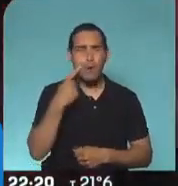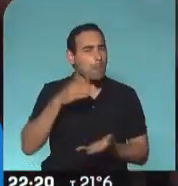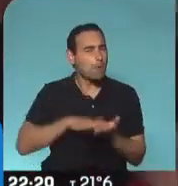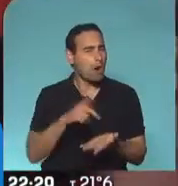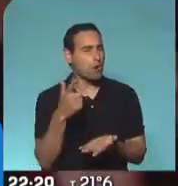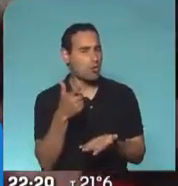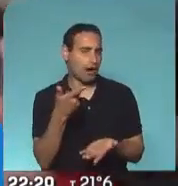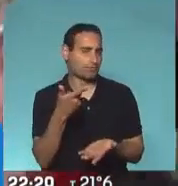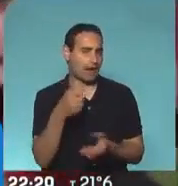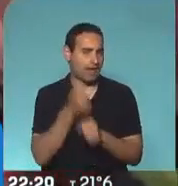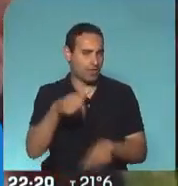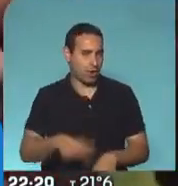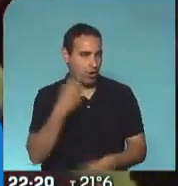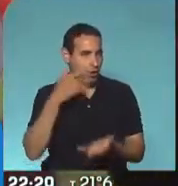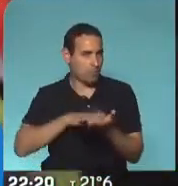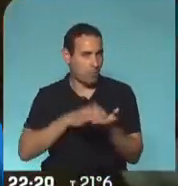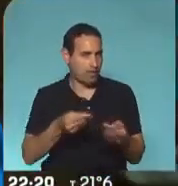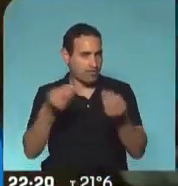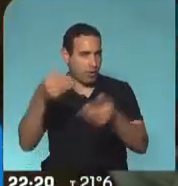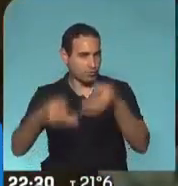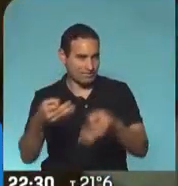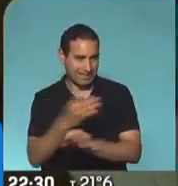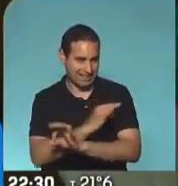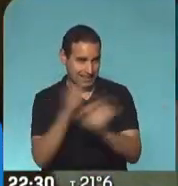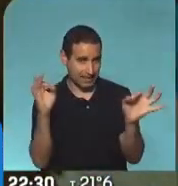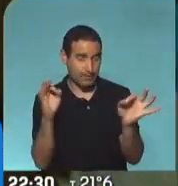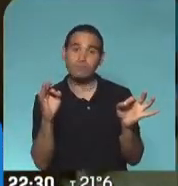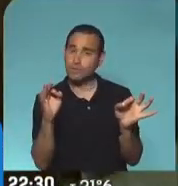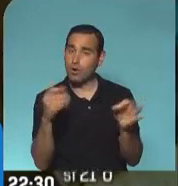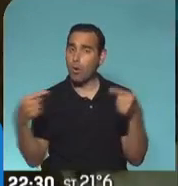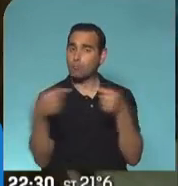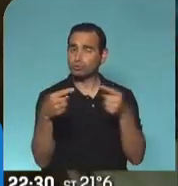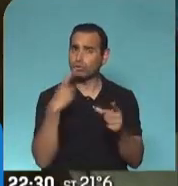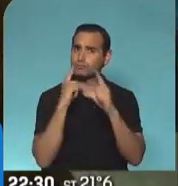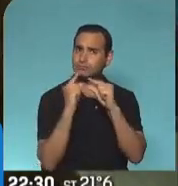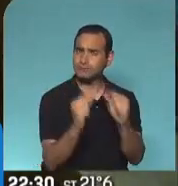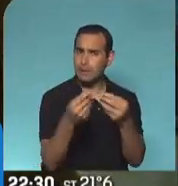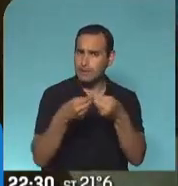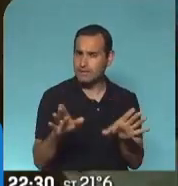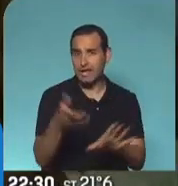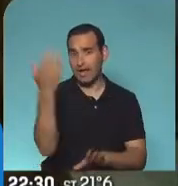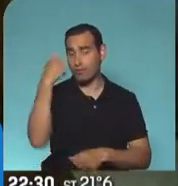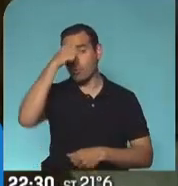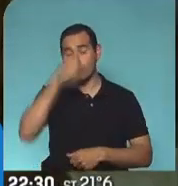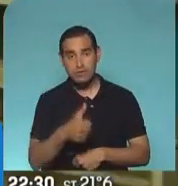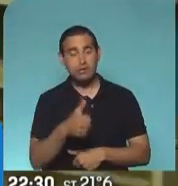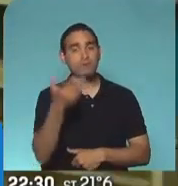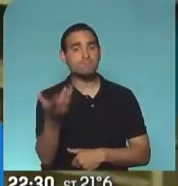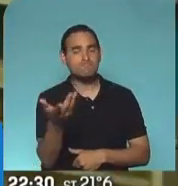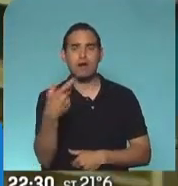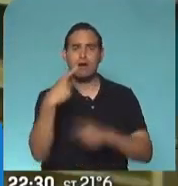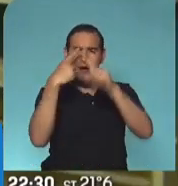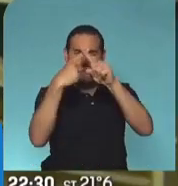documentales presentadas hasta el momento en la justicia. Las quejas de la oposición comenzaron el domingo, cuando el